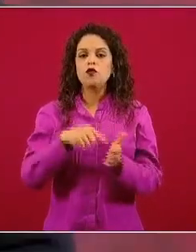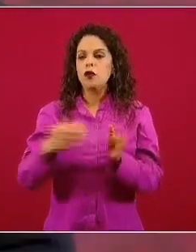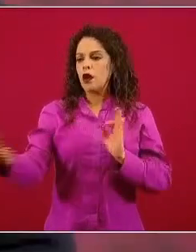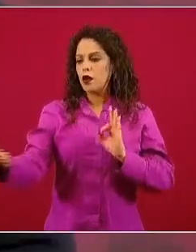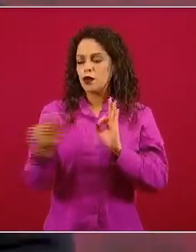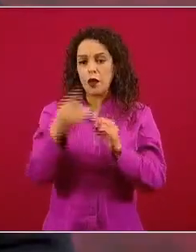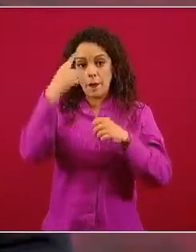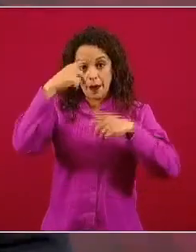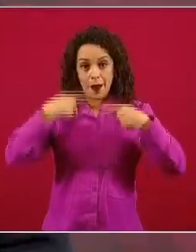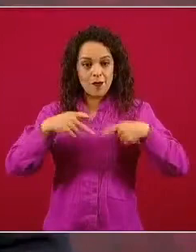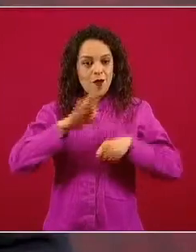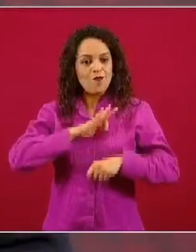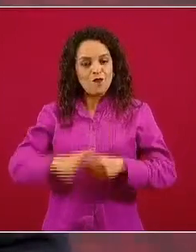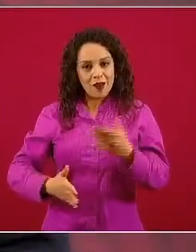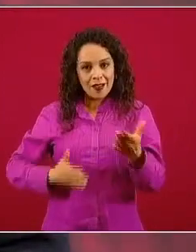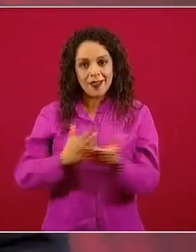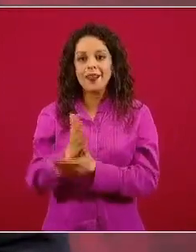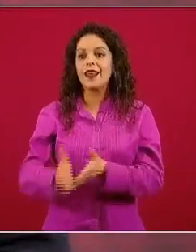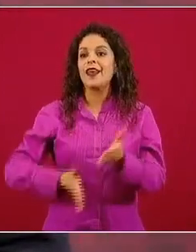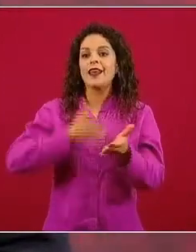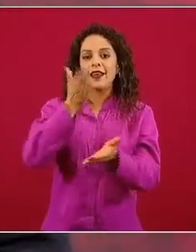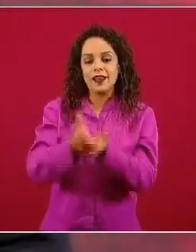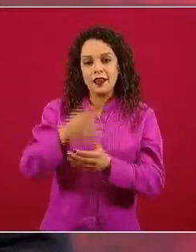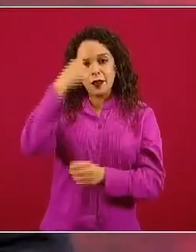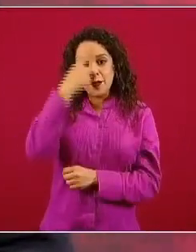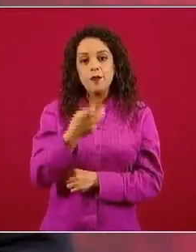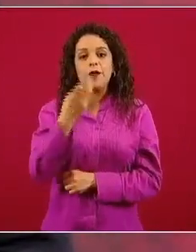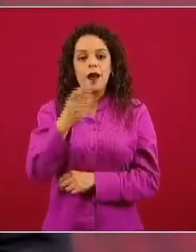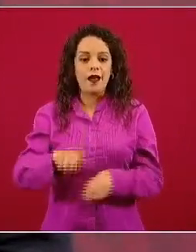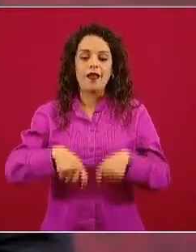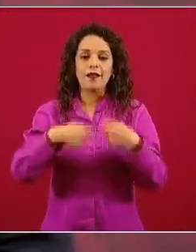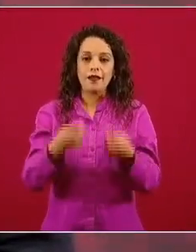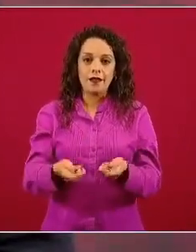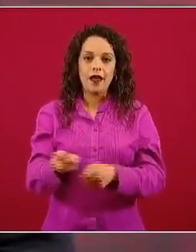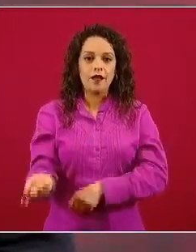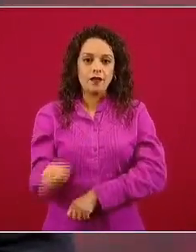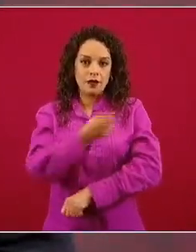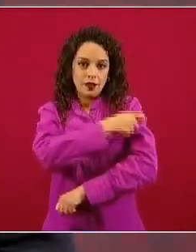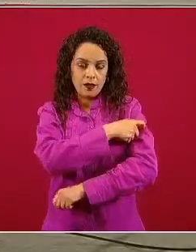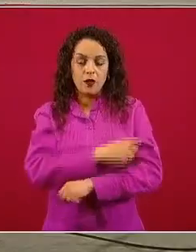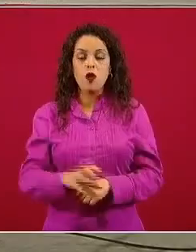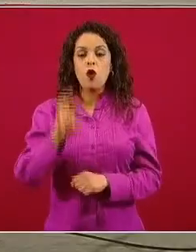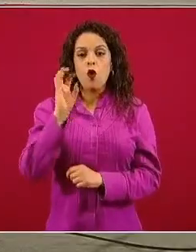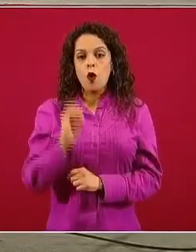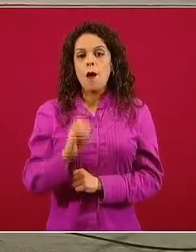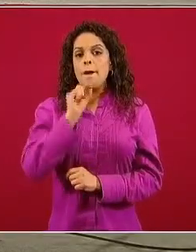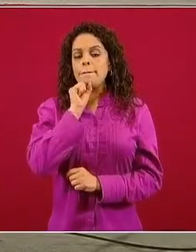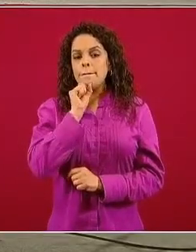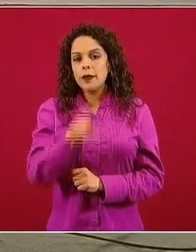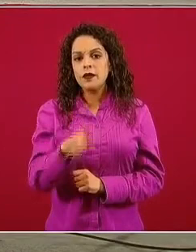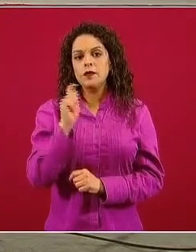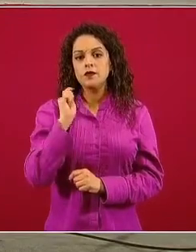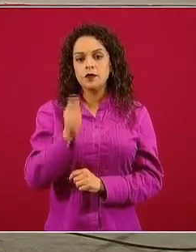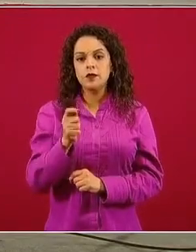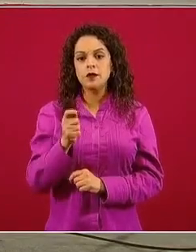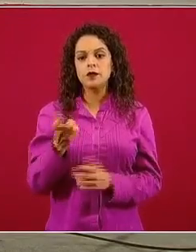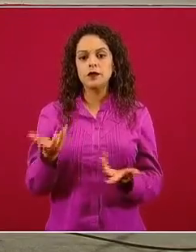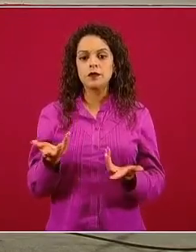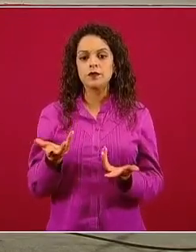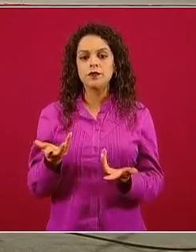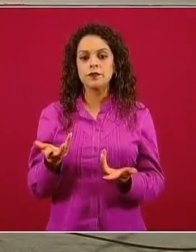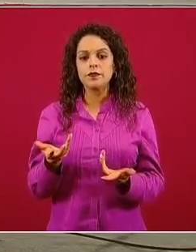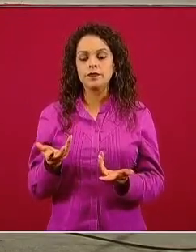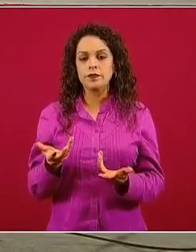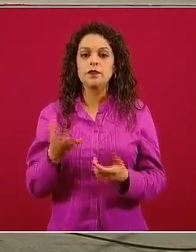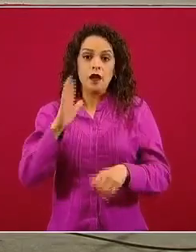la población urbana a alguno de los principales puntos de distribución, como un acceso con mayores retos que actualmente